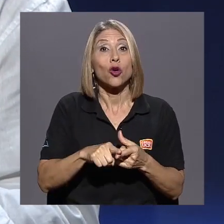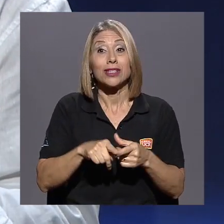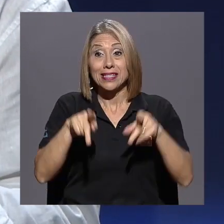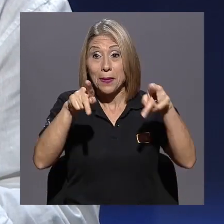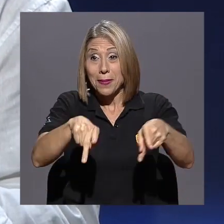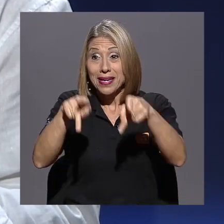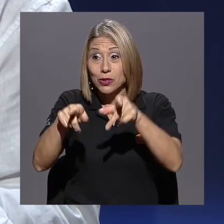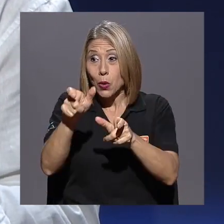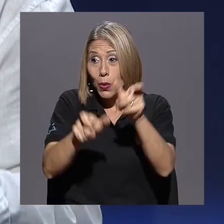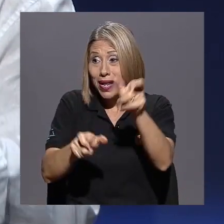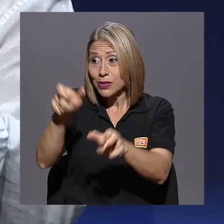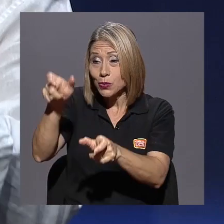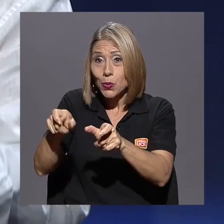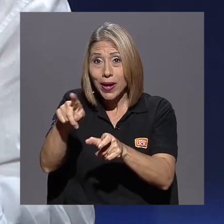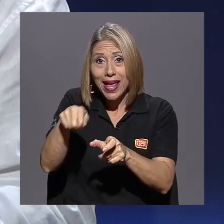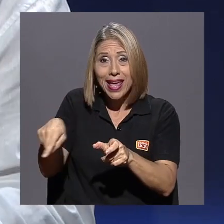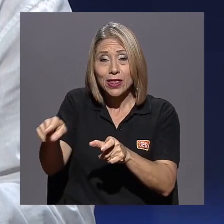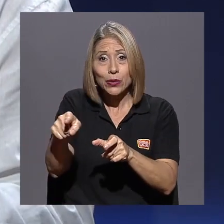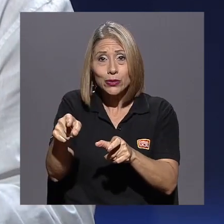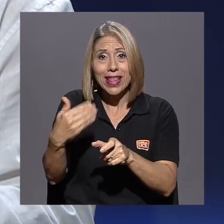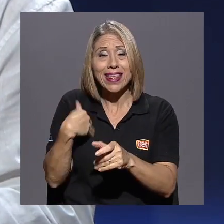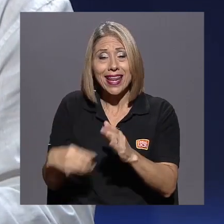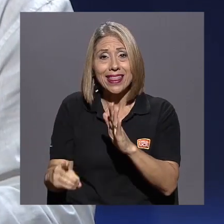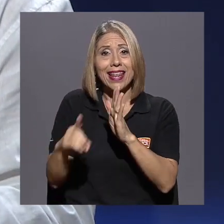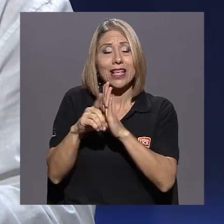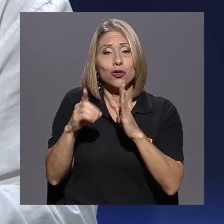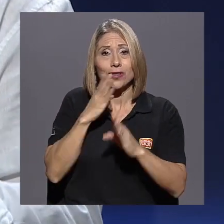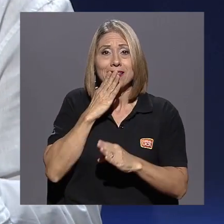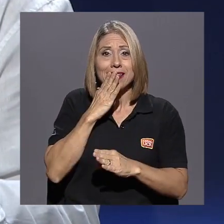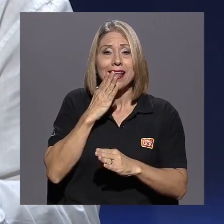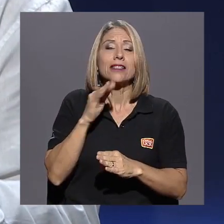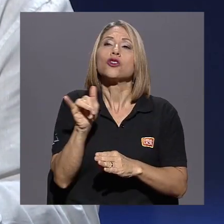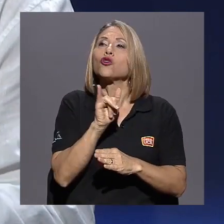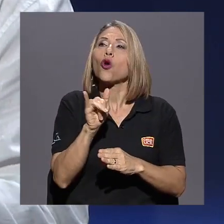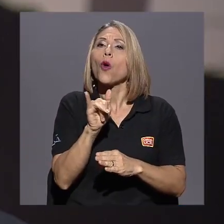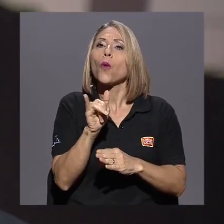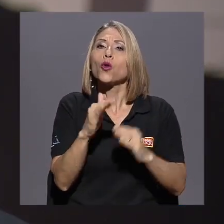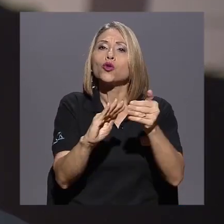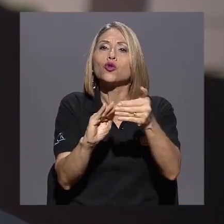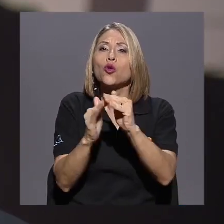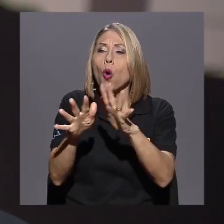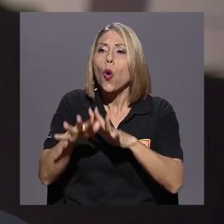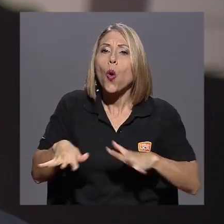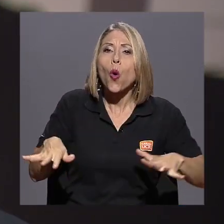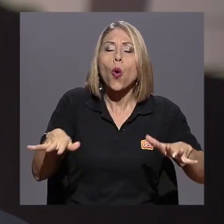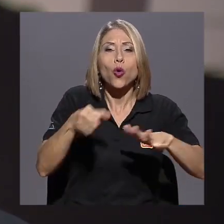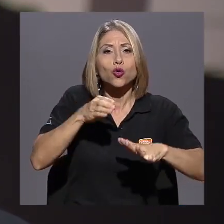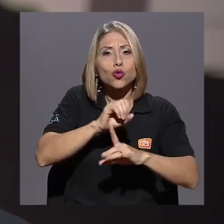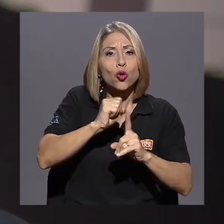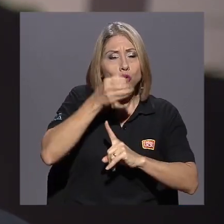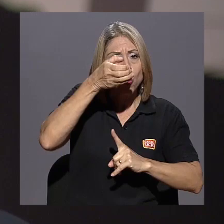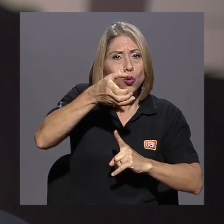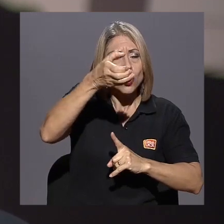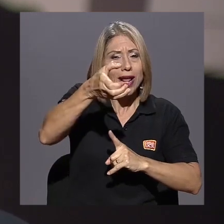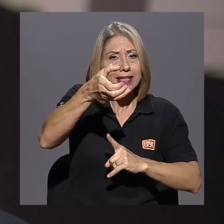pueblos indígenas son definidas como entidades socioculturales que comparten instituciones políticas instituciones jurídicas